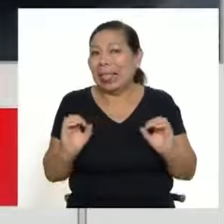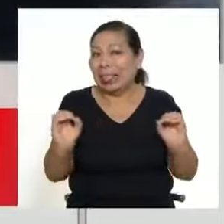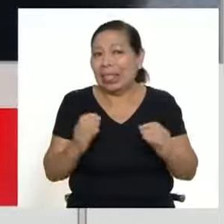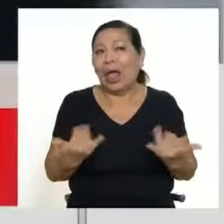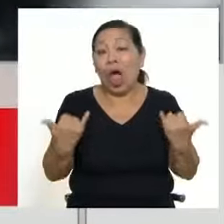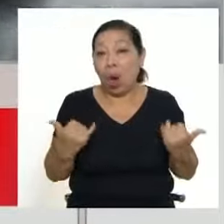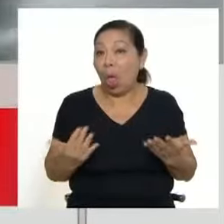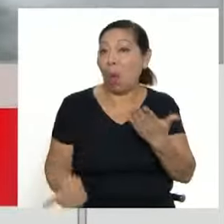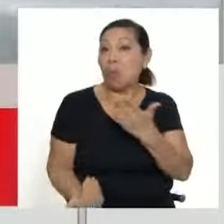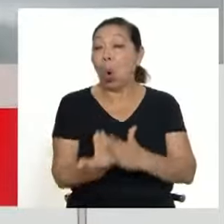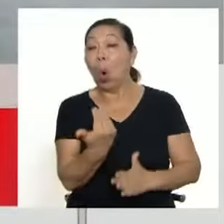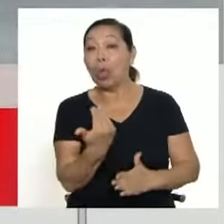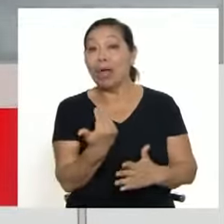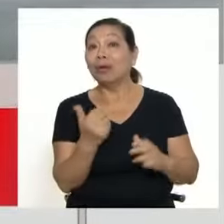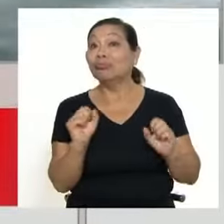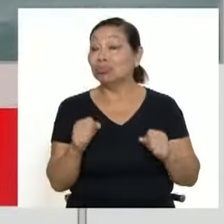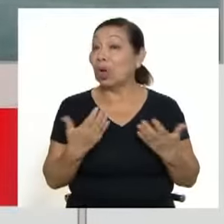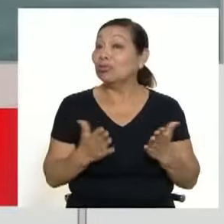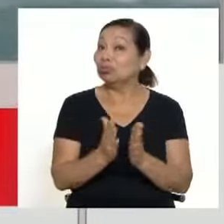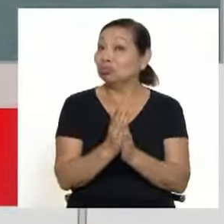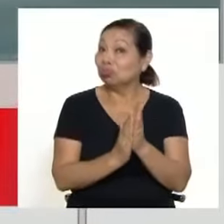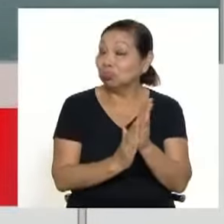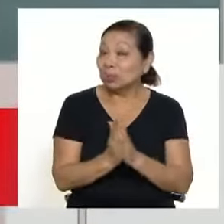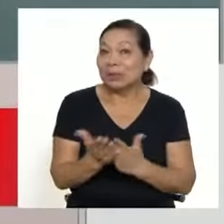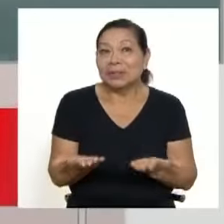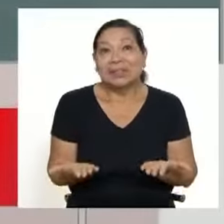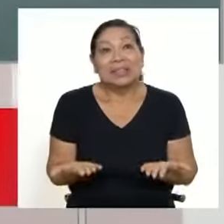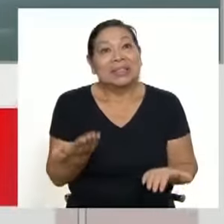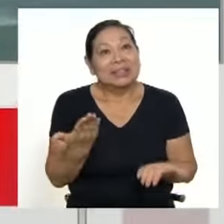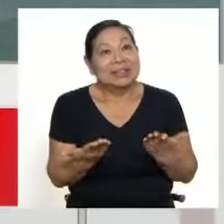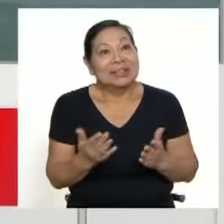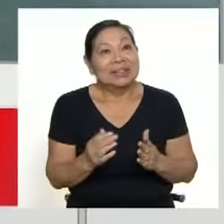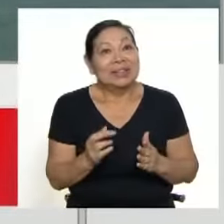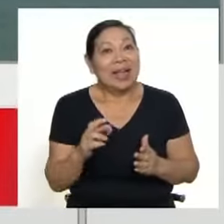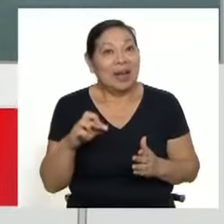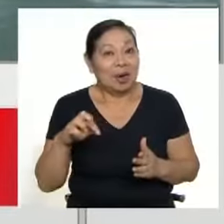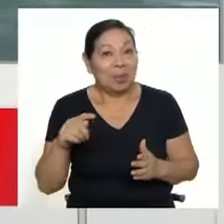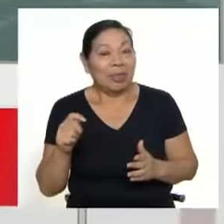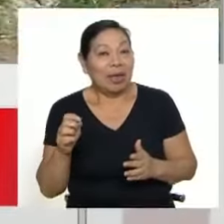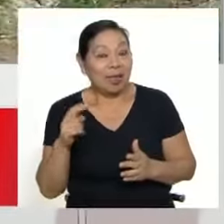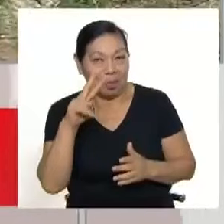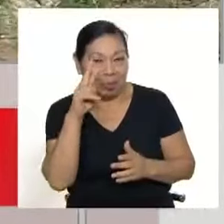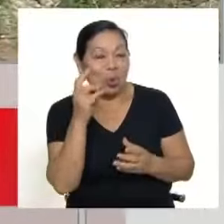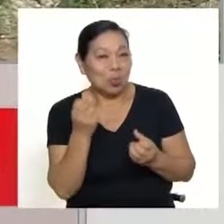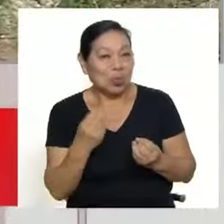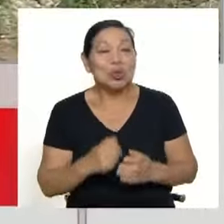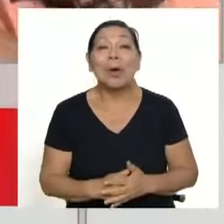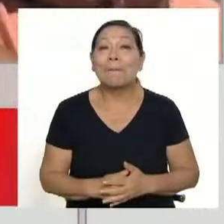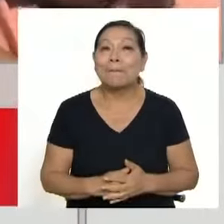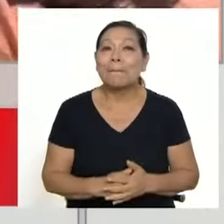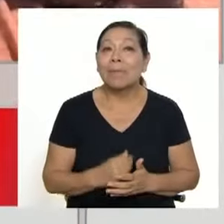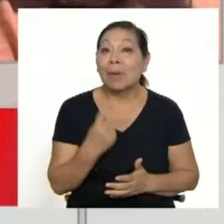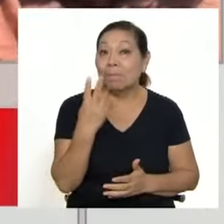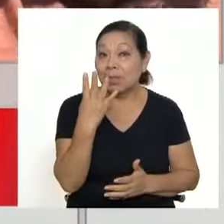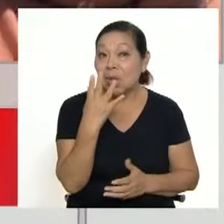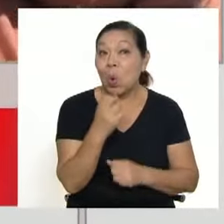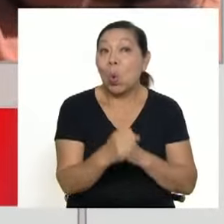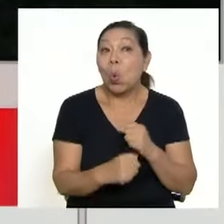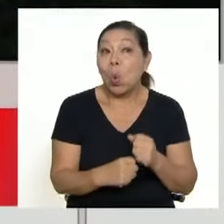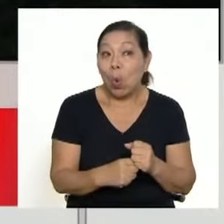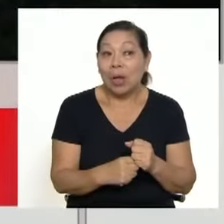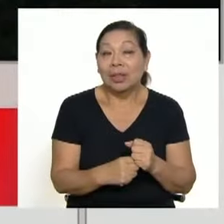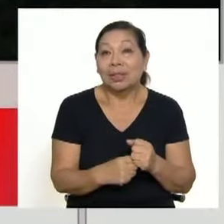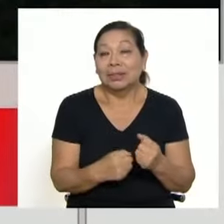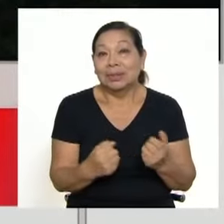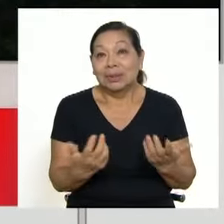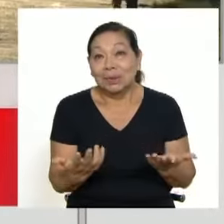lo está ahora, ¿no? Y eso es una satisfacción porque quizás Reportaje del Perú ha ayudado un poquito a eso. Y son 24 años, uno